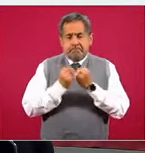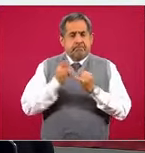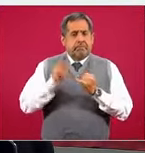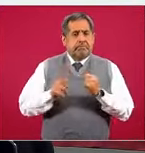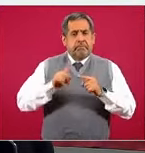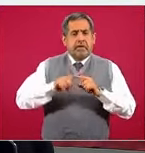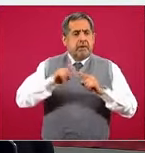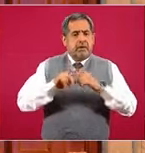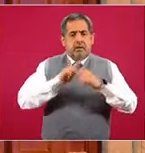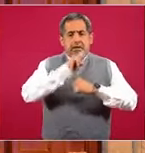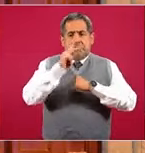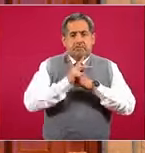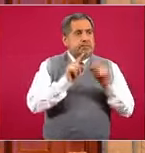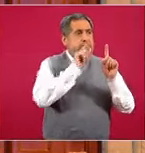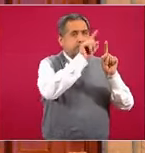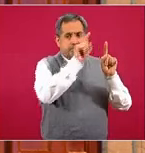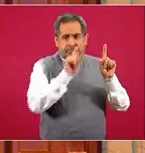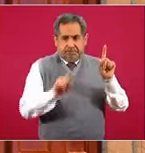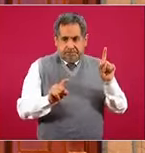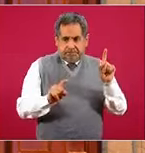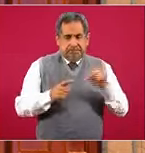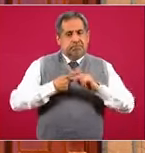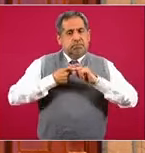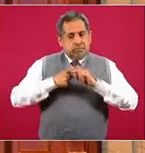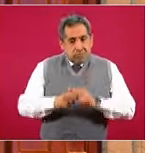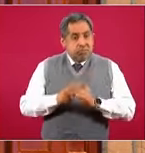esta está nuevamente empezando a tener